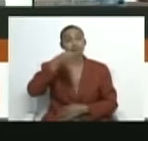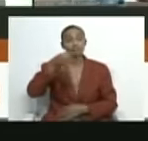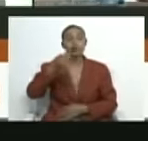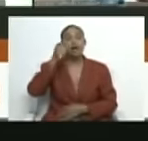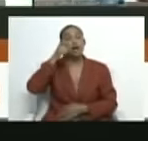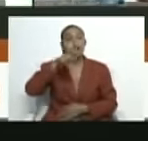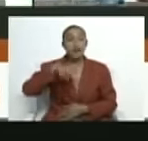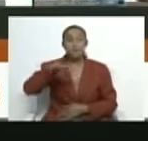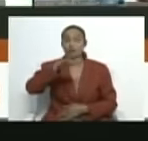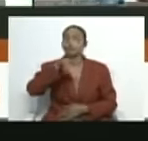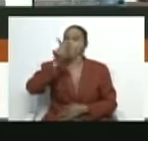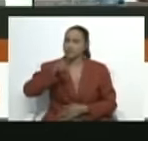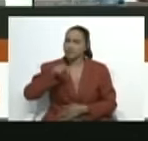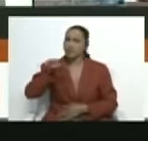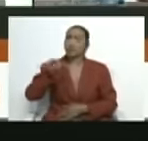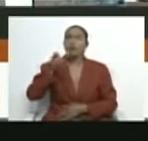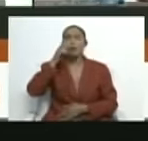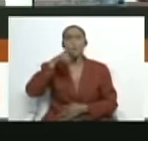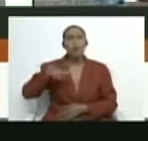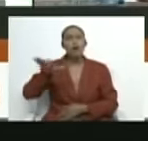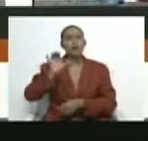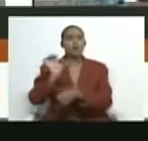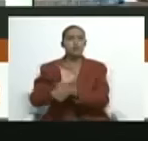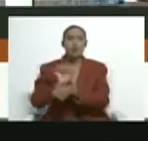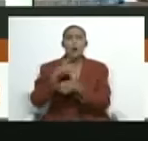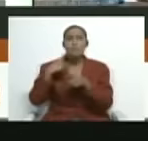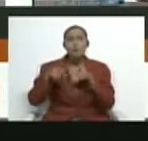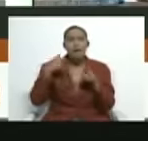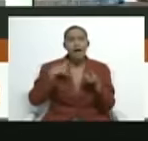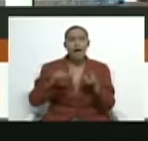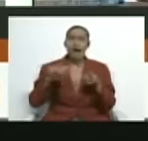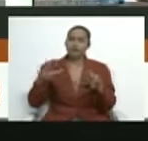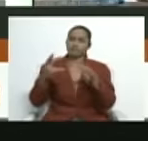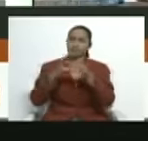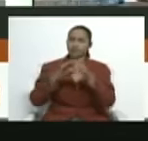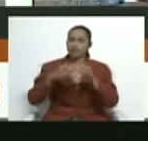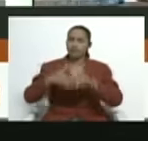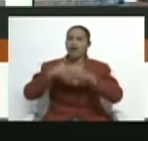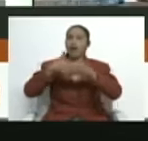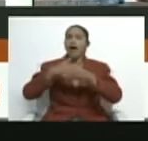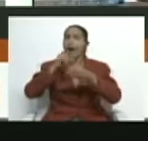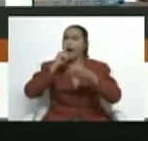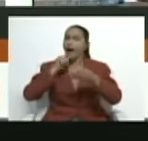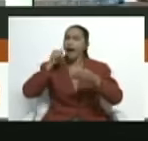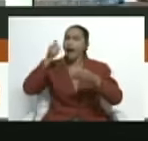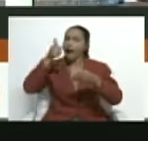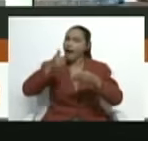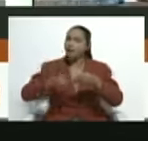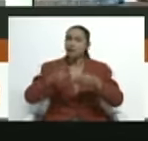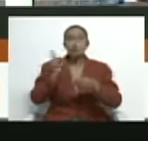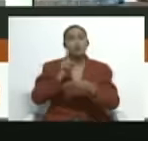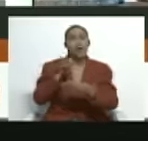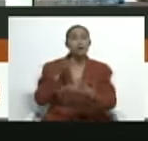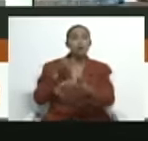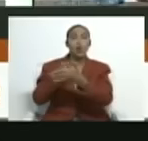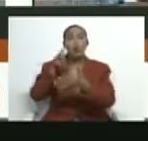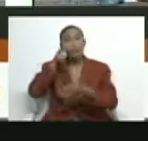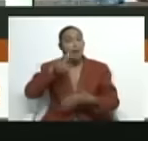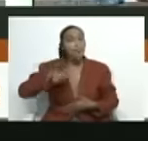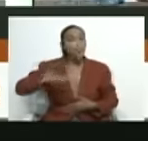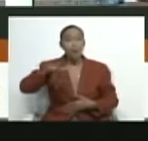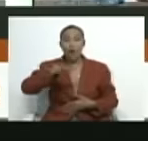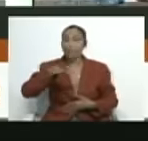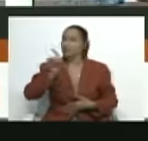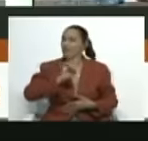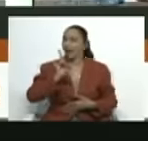pueblo ecuatoriano, con quien nos unen lazos históricos de amistad. Esta condena no es contra el pueblo, sino contra cualquier